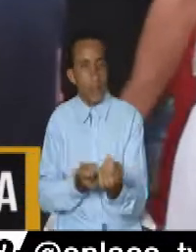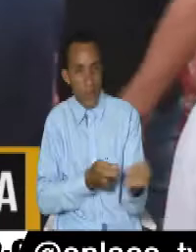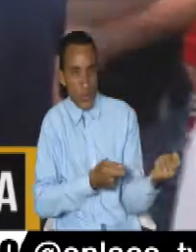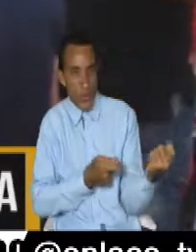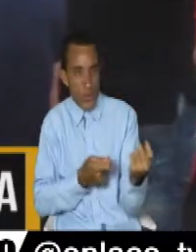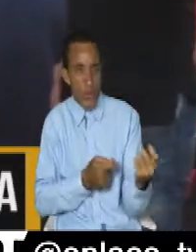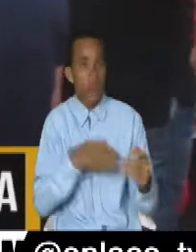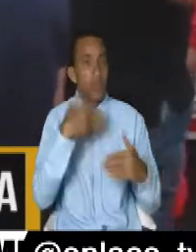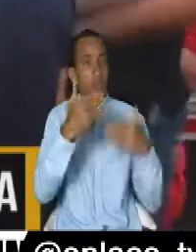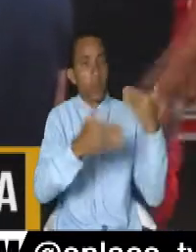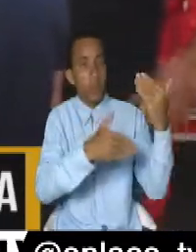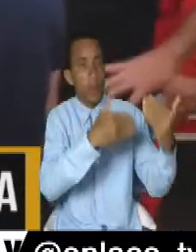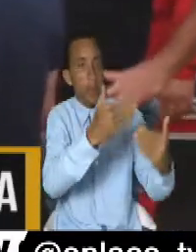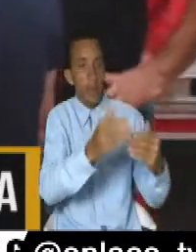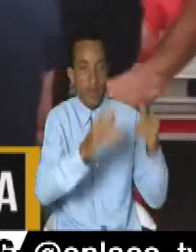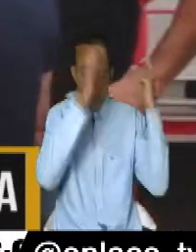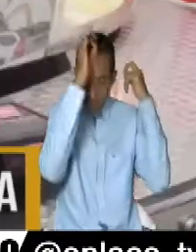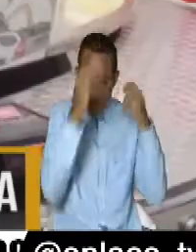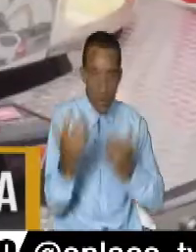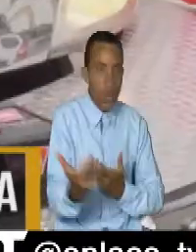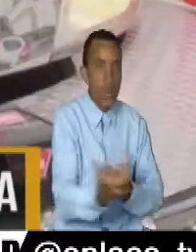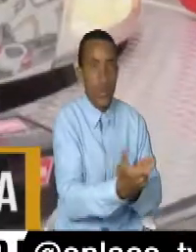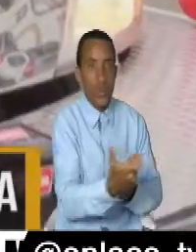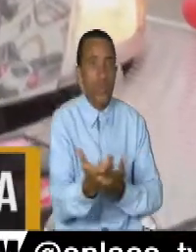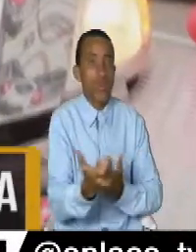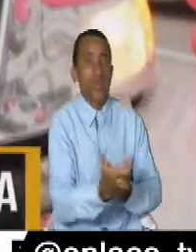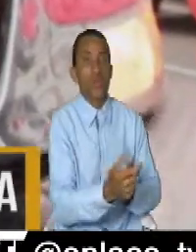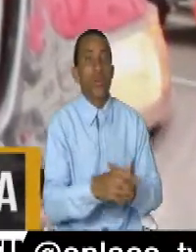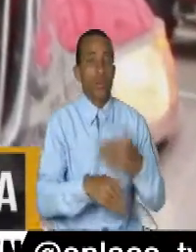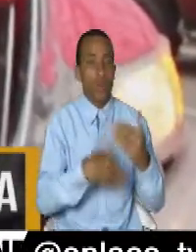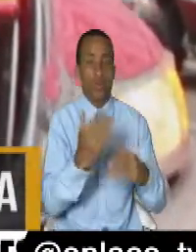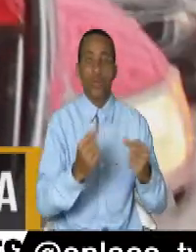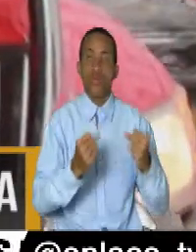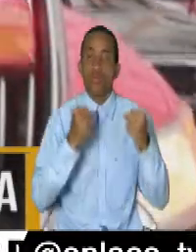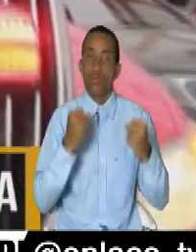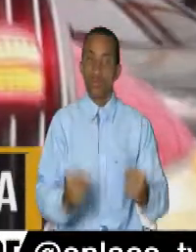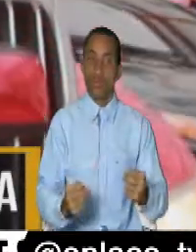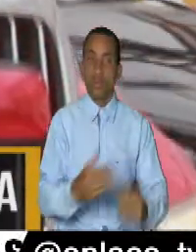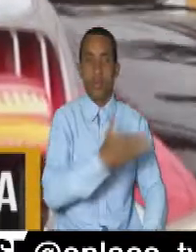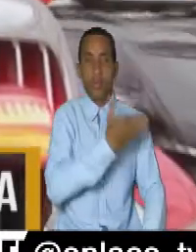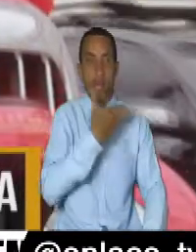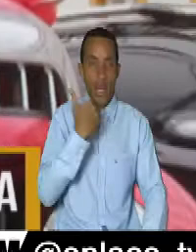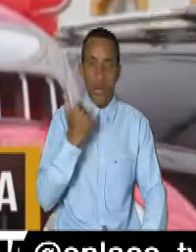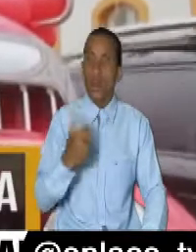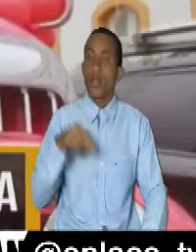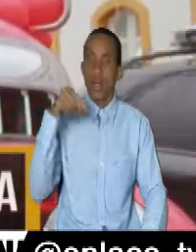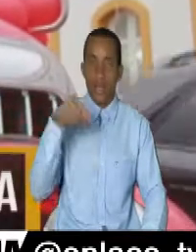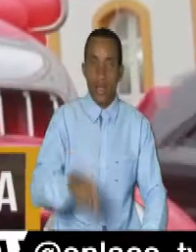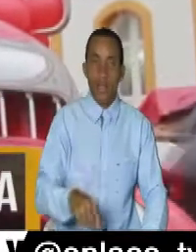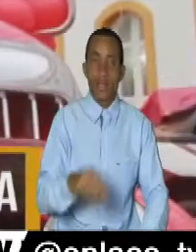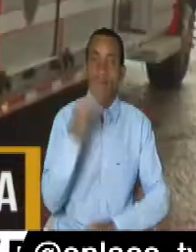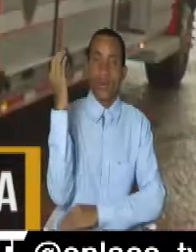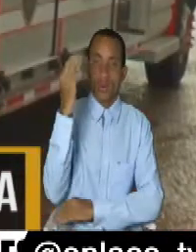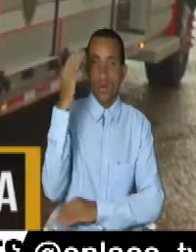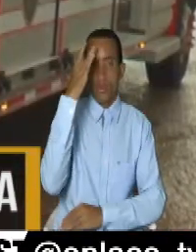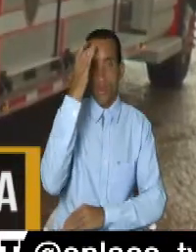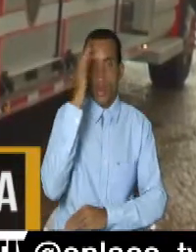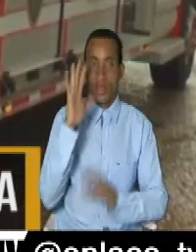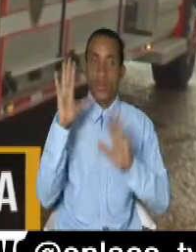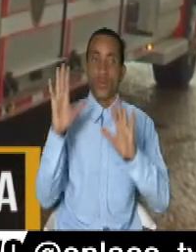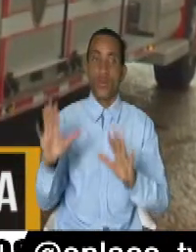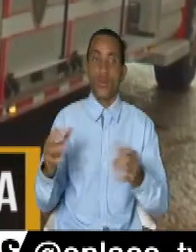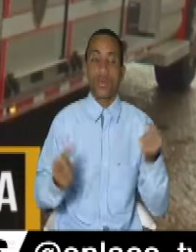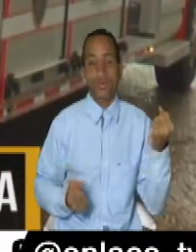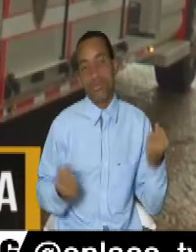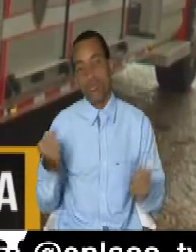del tiempo, el Cuerpo de Bomberos Voluntarios de la ciudad se consolida como uno de los mejores en todo el país, gracias al parque automotor con el que